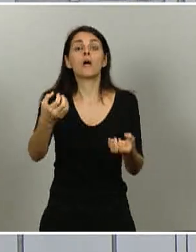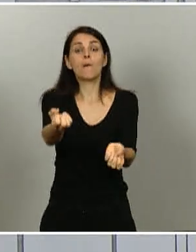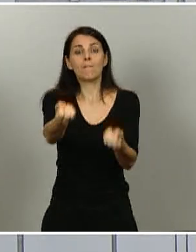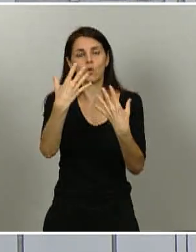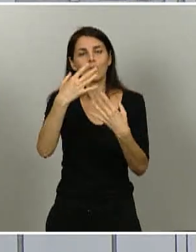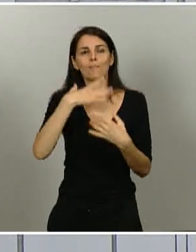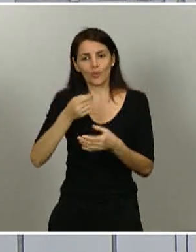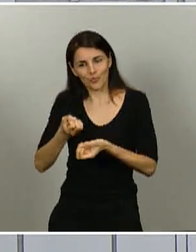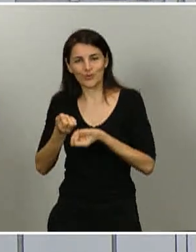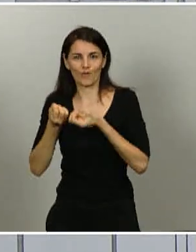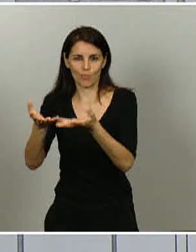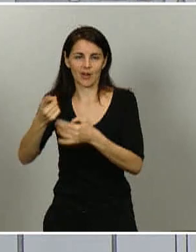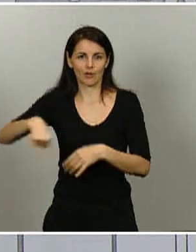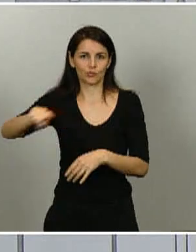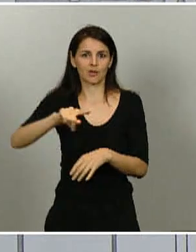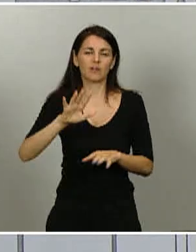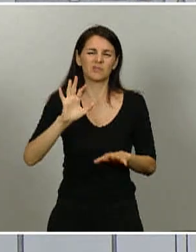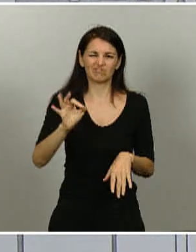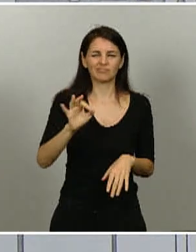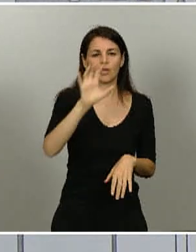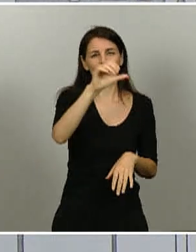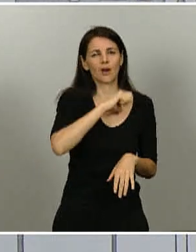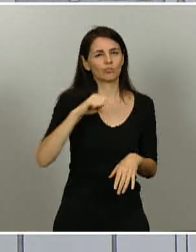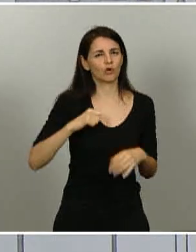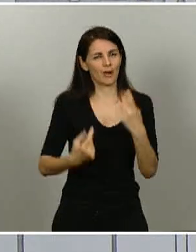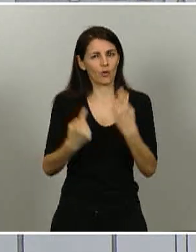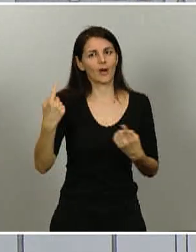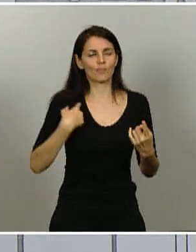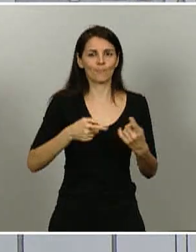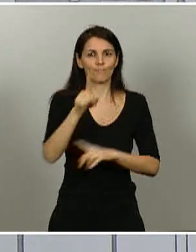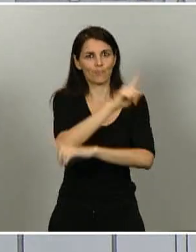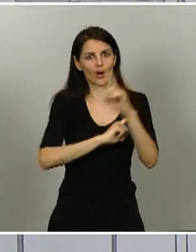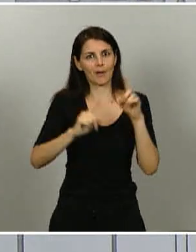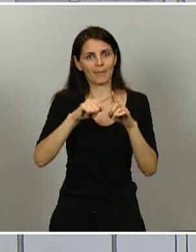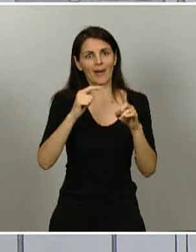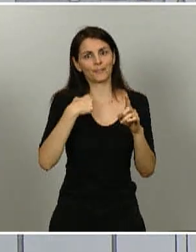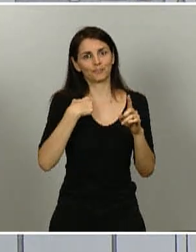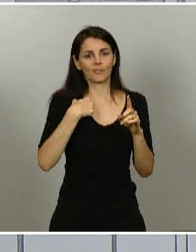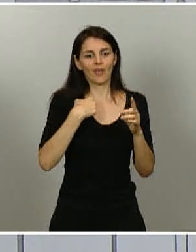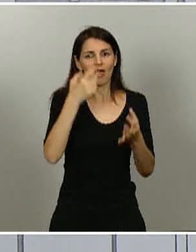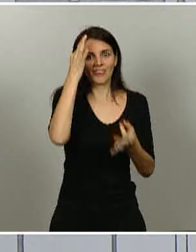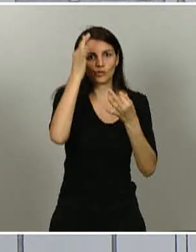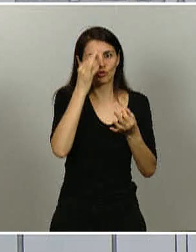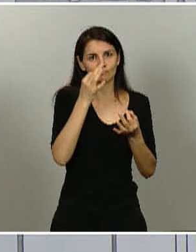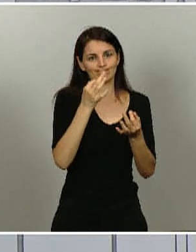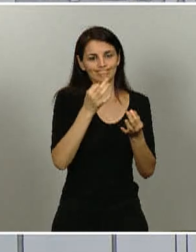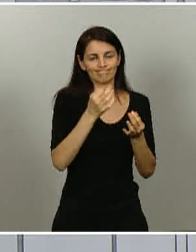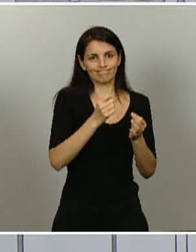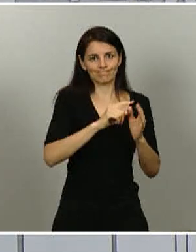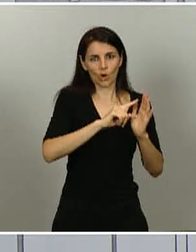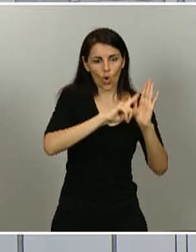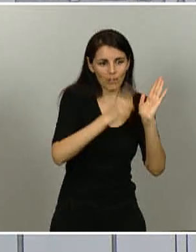más básicamente por el volumen para cerrar las fichas de las personas que iniciaron síntomas